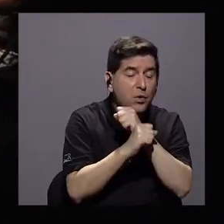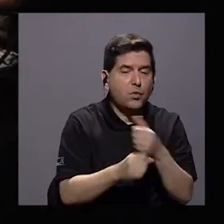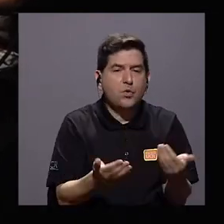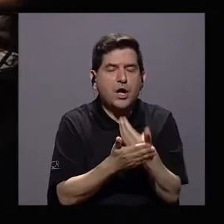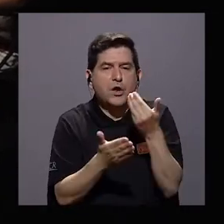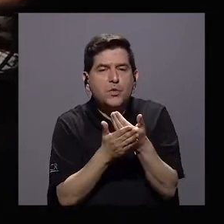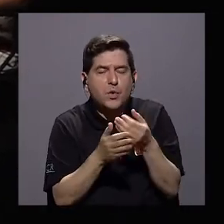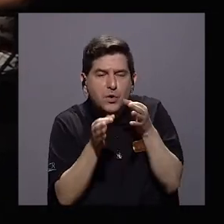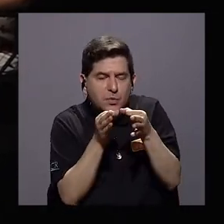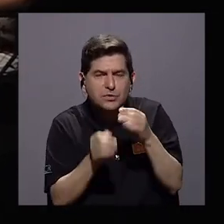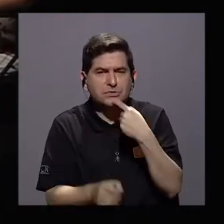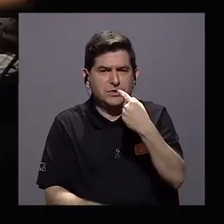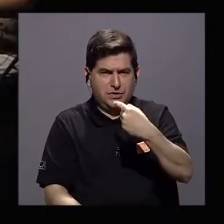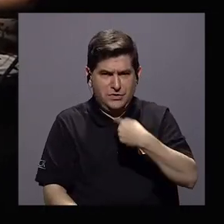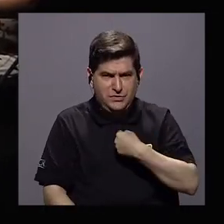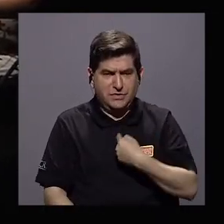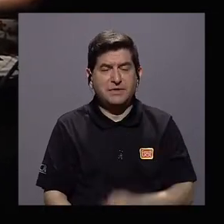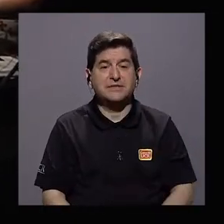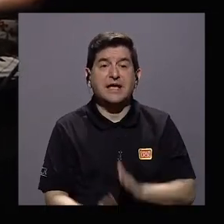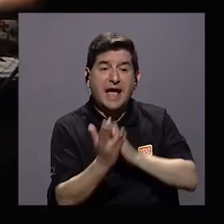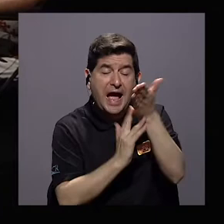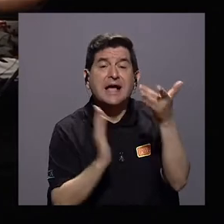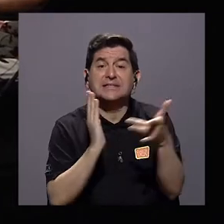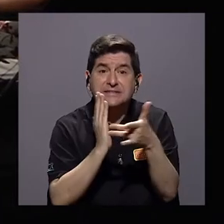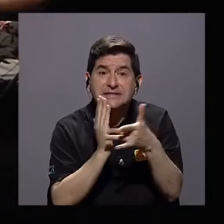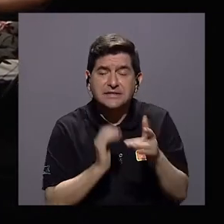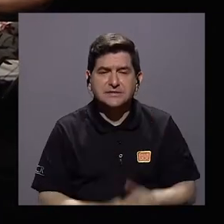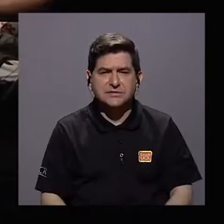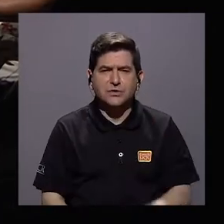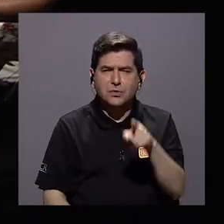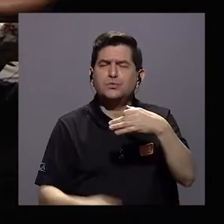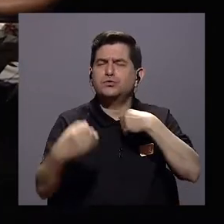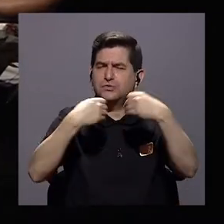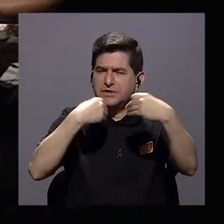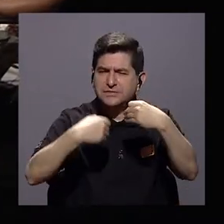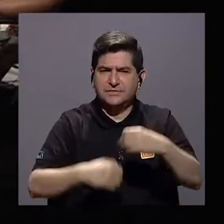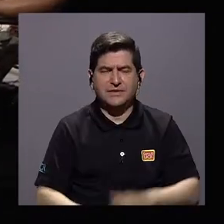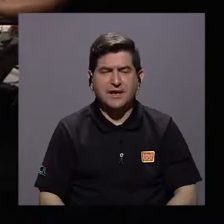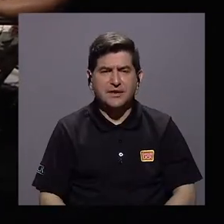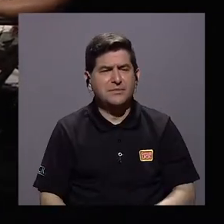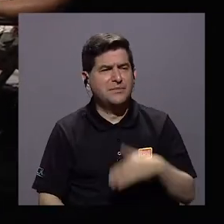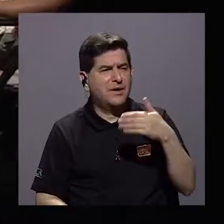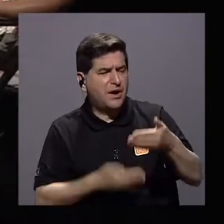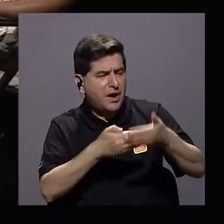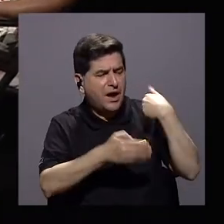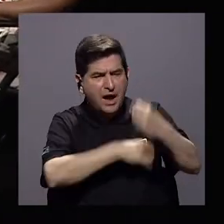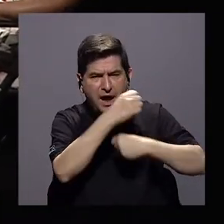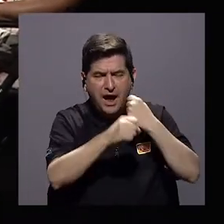seguros, de nuevas moléculas. Usted lo que me dice es que lo vienen de acceso a la tecnología. Lo que usted me viene diciendo es que entonces